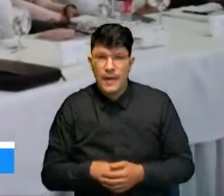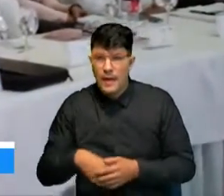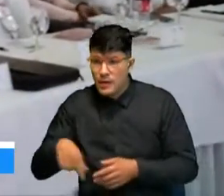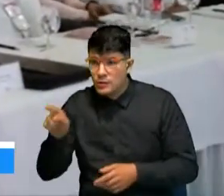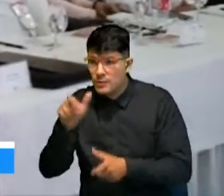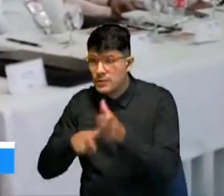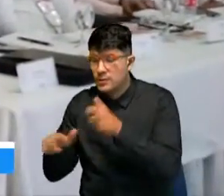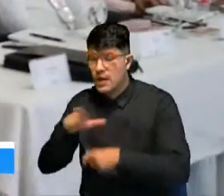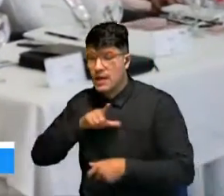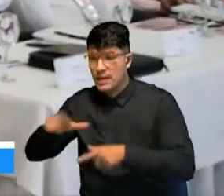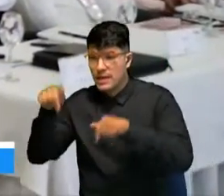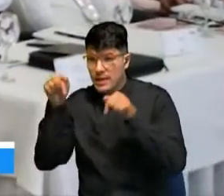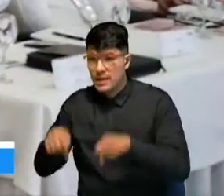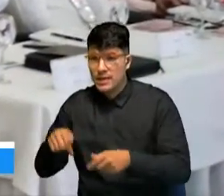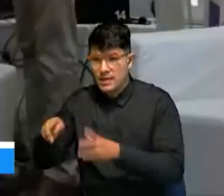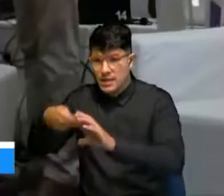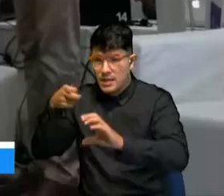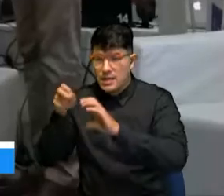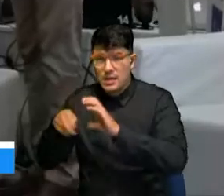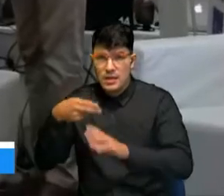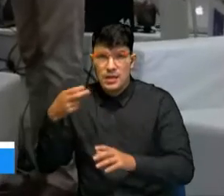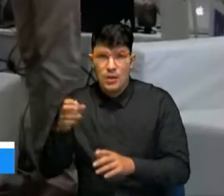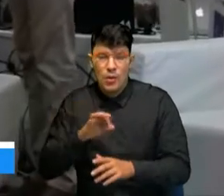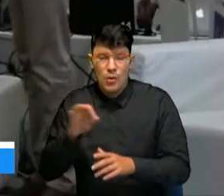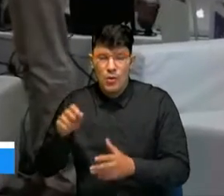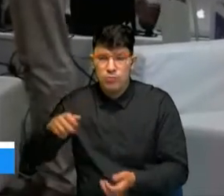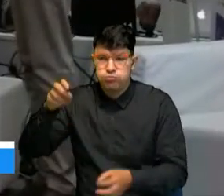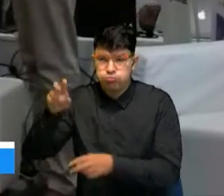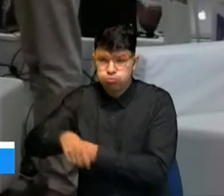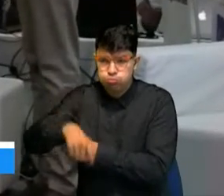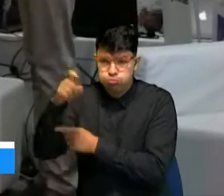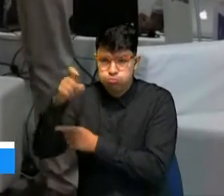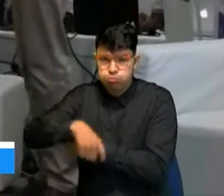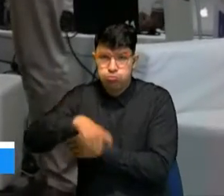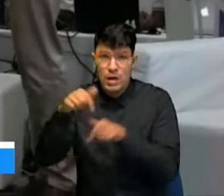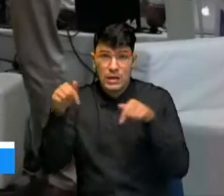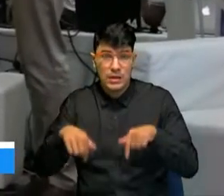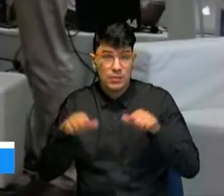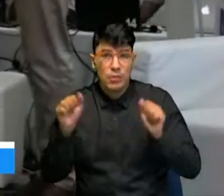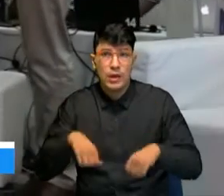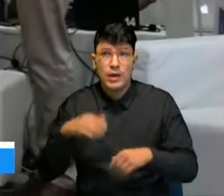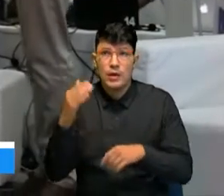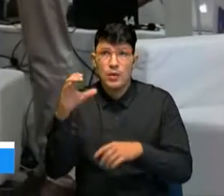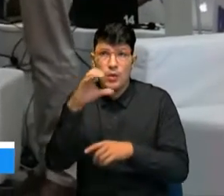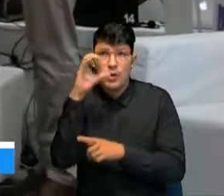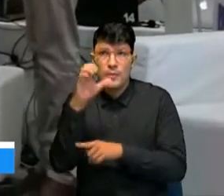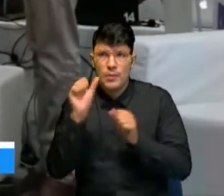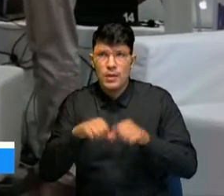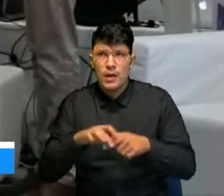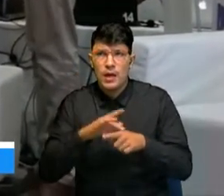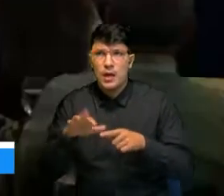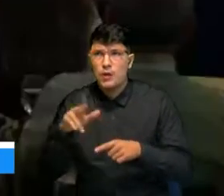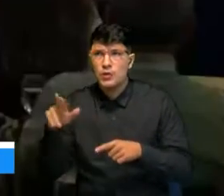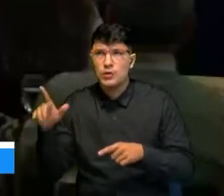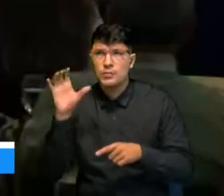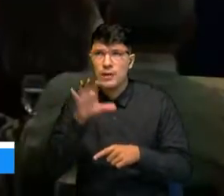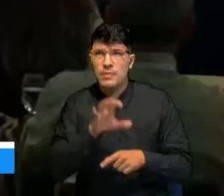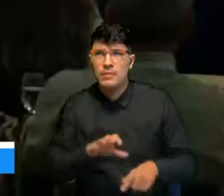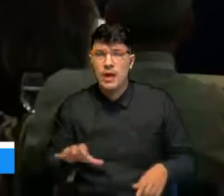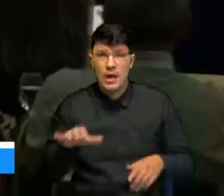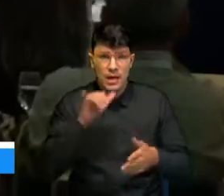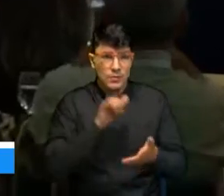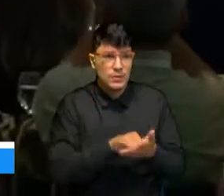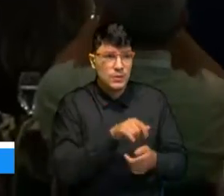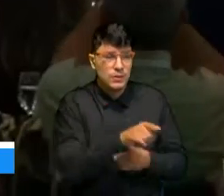petroleras que explotan yacimientos no convencionales confían en que en Colombia se podrá implementar esta técnica al igual que lo hacen en otros países. Así